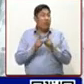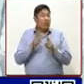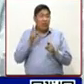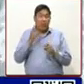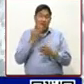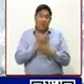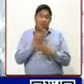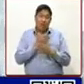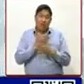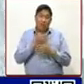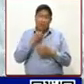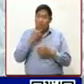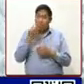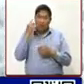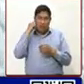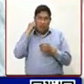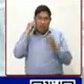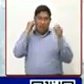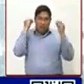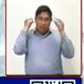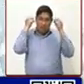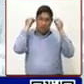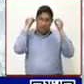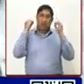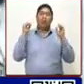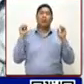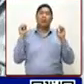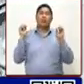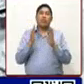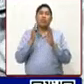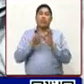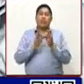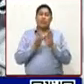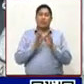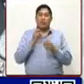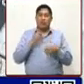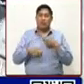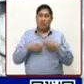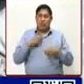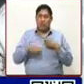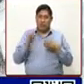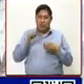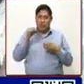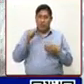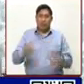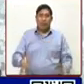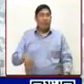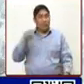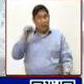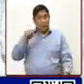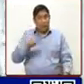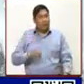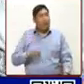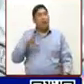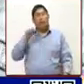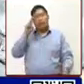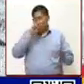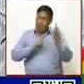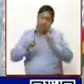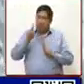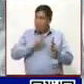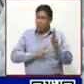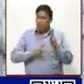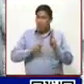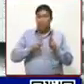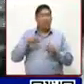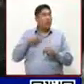te estén molestando esas voces, nosotros vamos a estar presentes para poder solucionar tus problemas. ¿Sí? No, no te preocupes, Juan